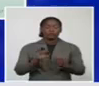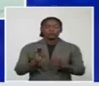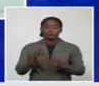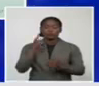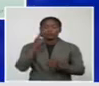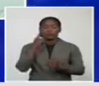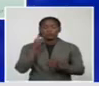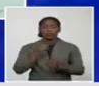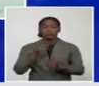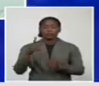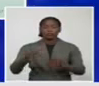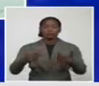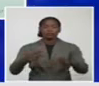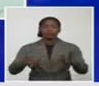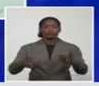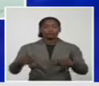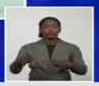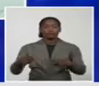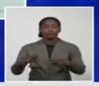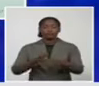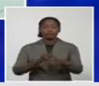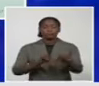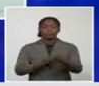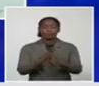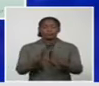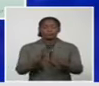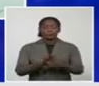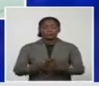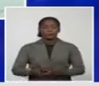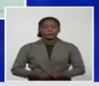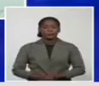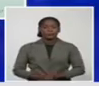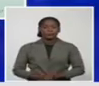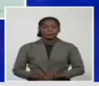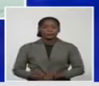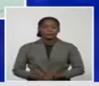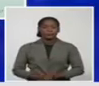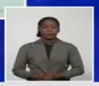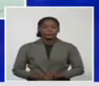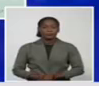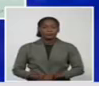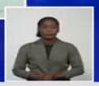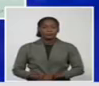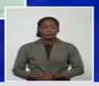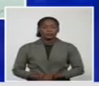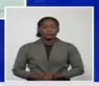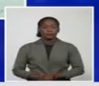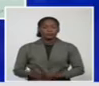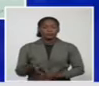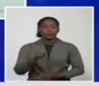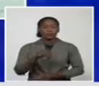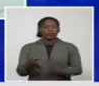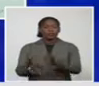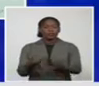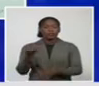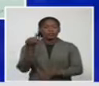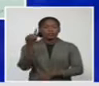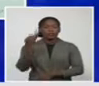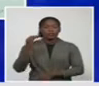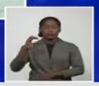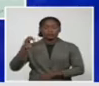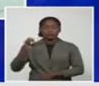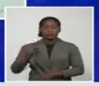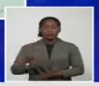transmisión que ha presentado en los últimos días, y ayer confirma 70 casos autóctonos,